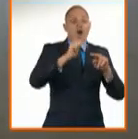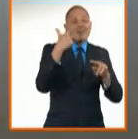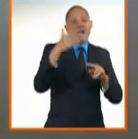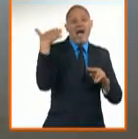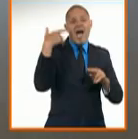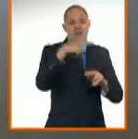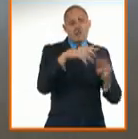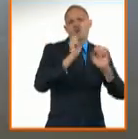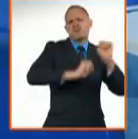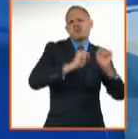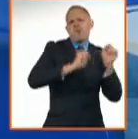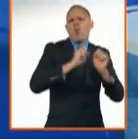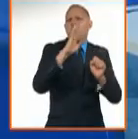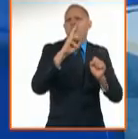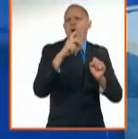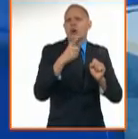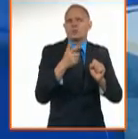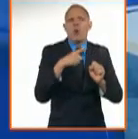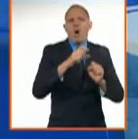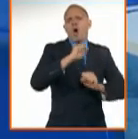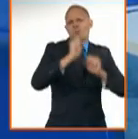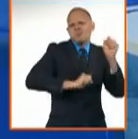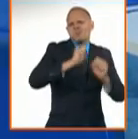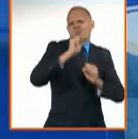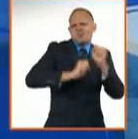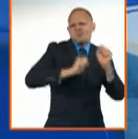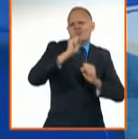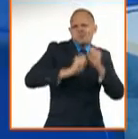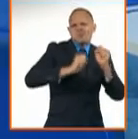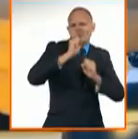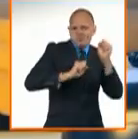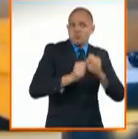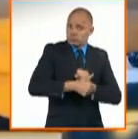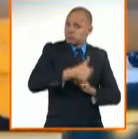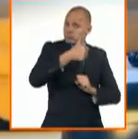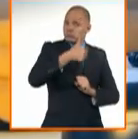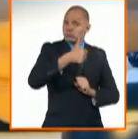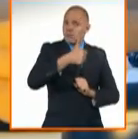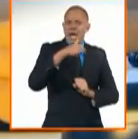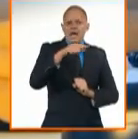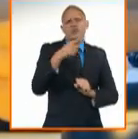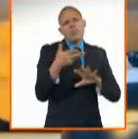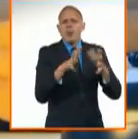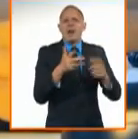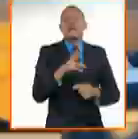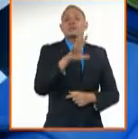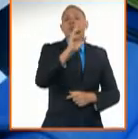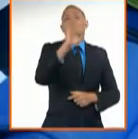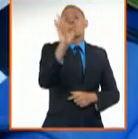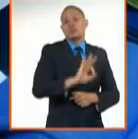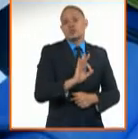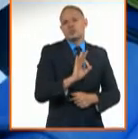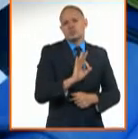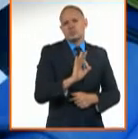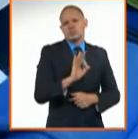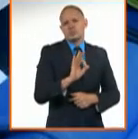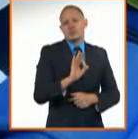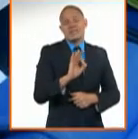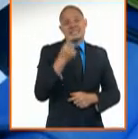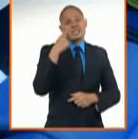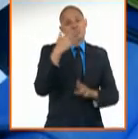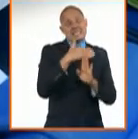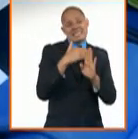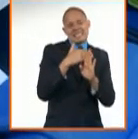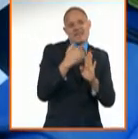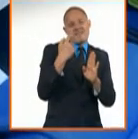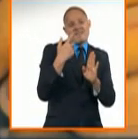alrededor de 130 megawatts con el 50 por ciento de su potencia limitada y